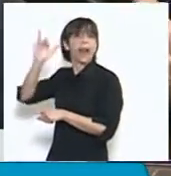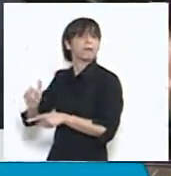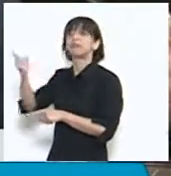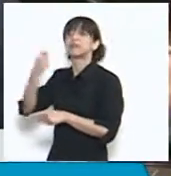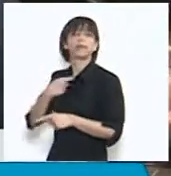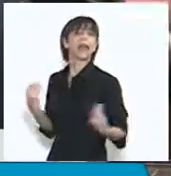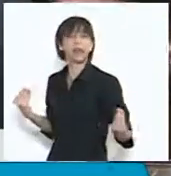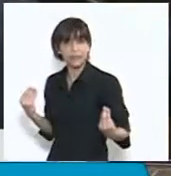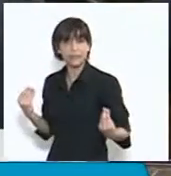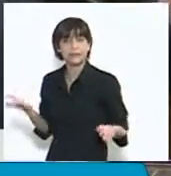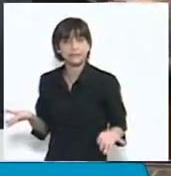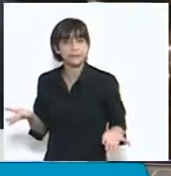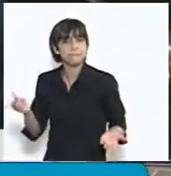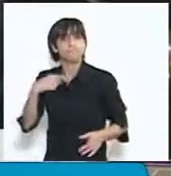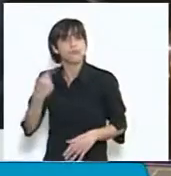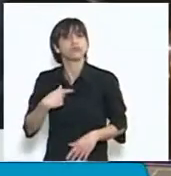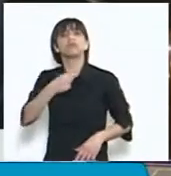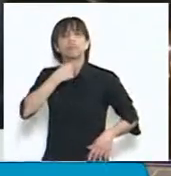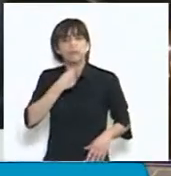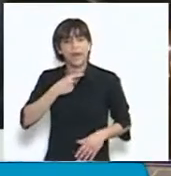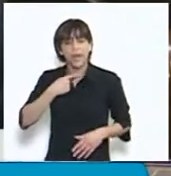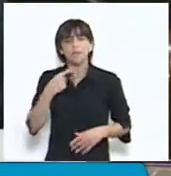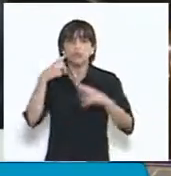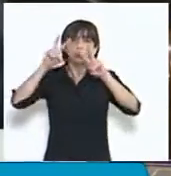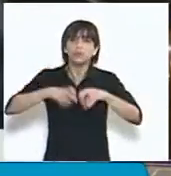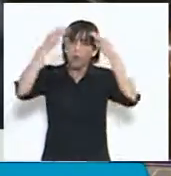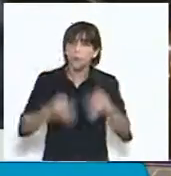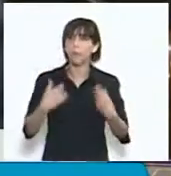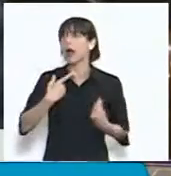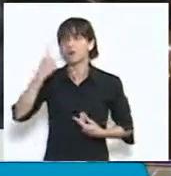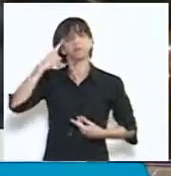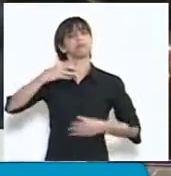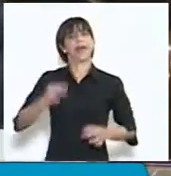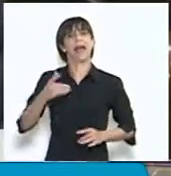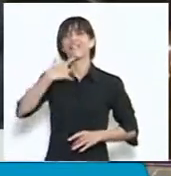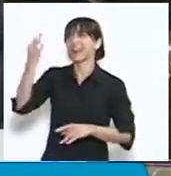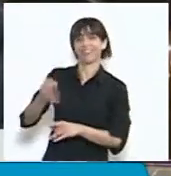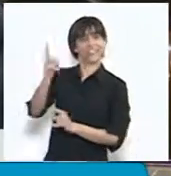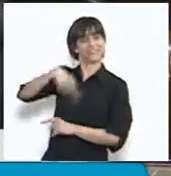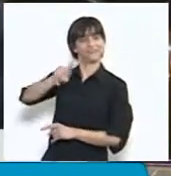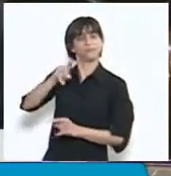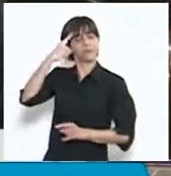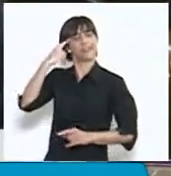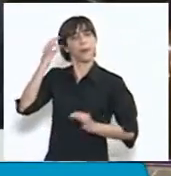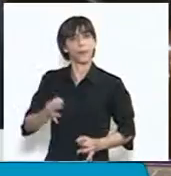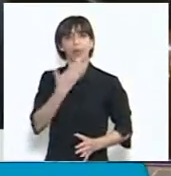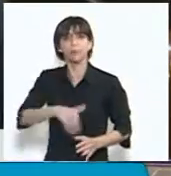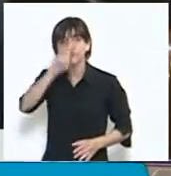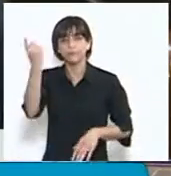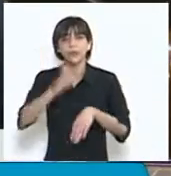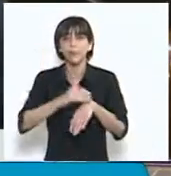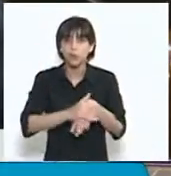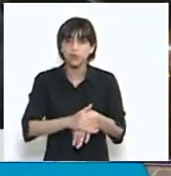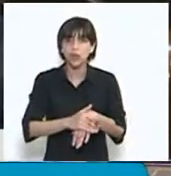base de credibilidad cierta para poder proyectarse en el futuro. Desde el